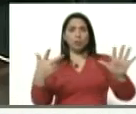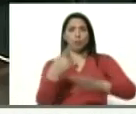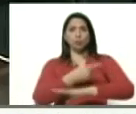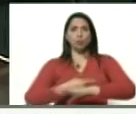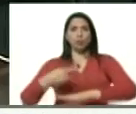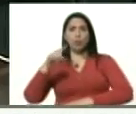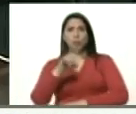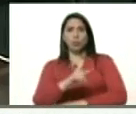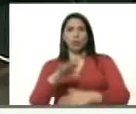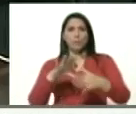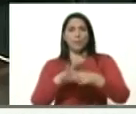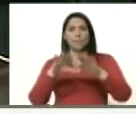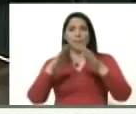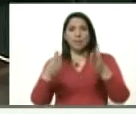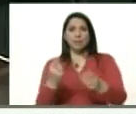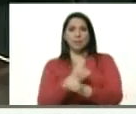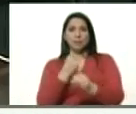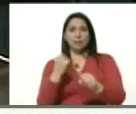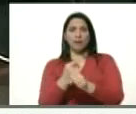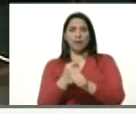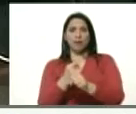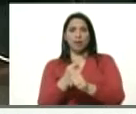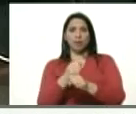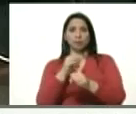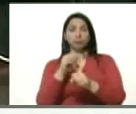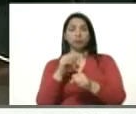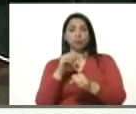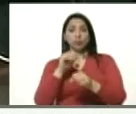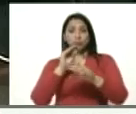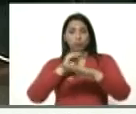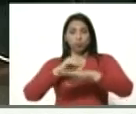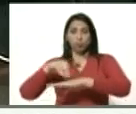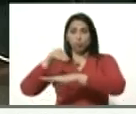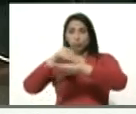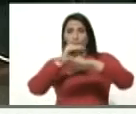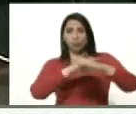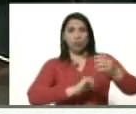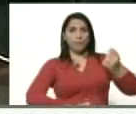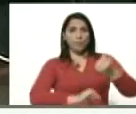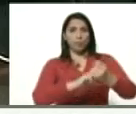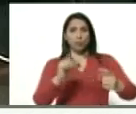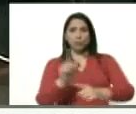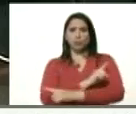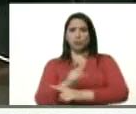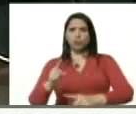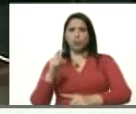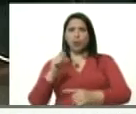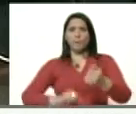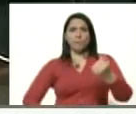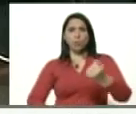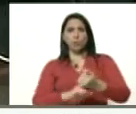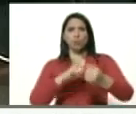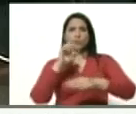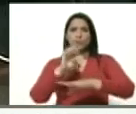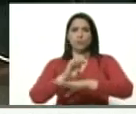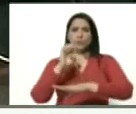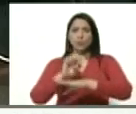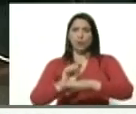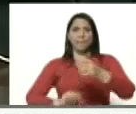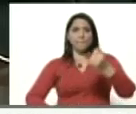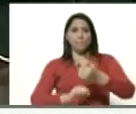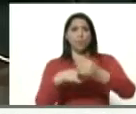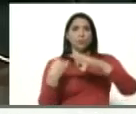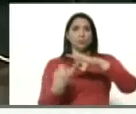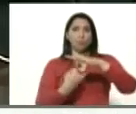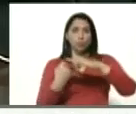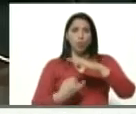martes, mesas de trabajo, consulta y apoyo efectivo, apoyo financiero, apoyo institucional,